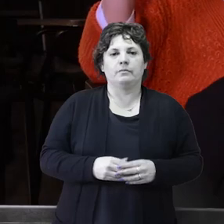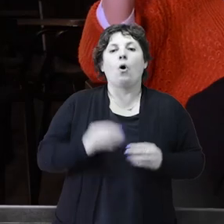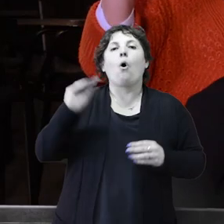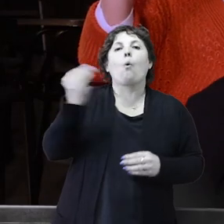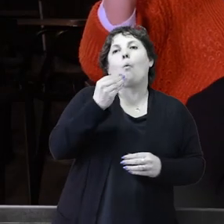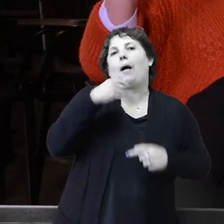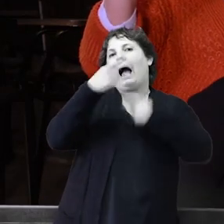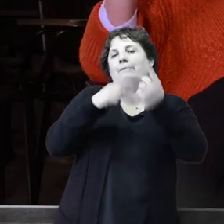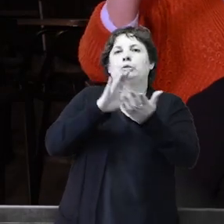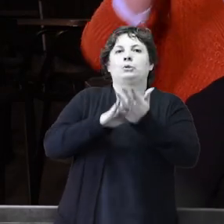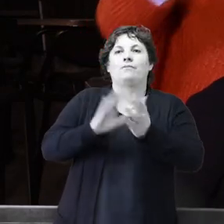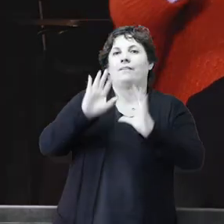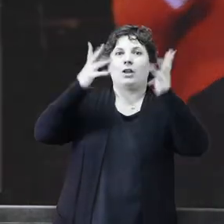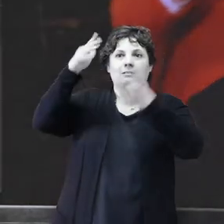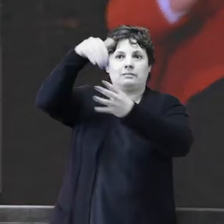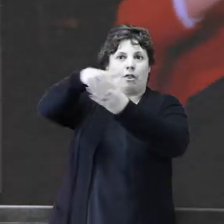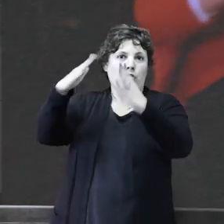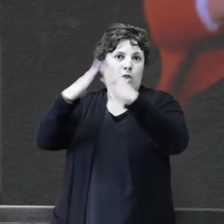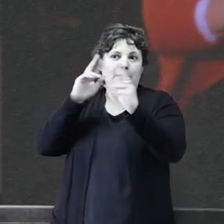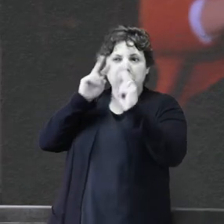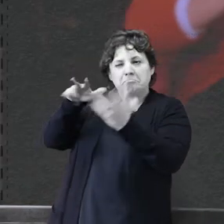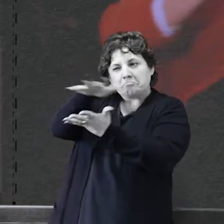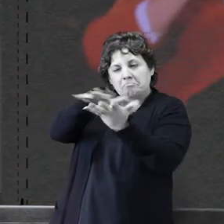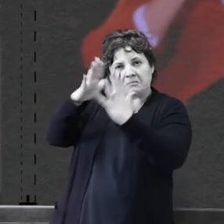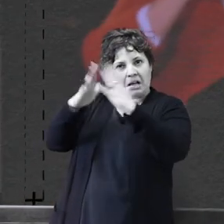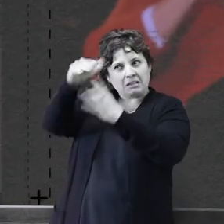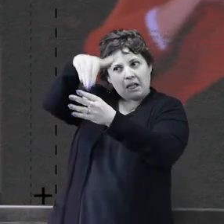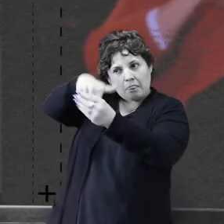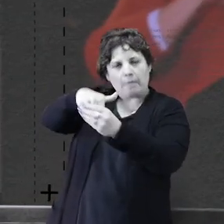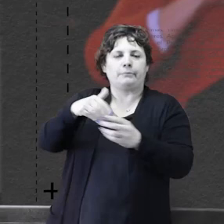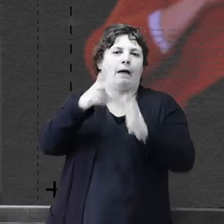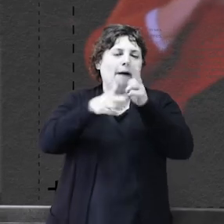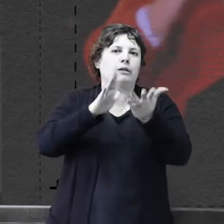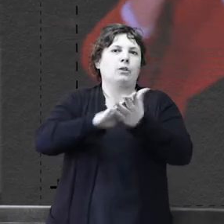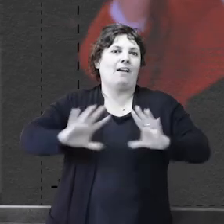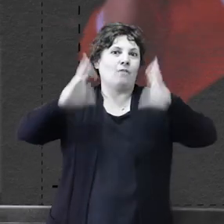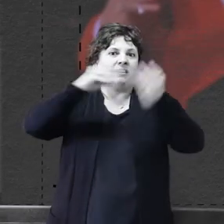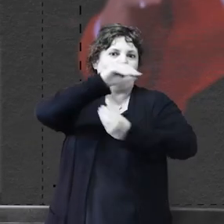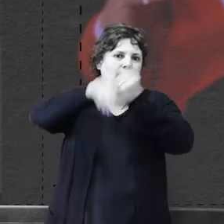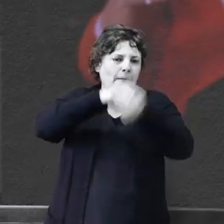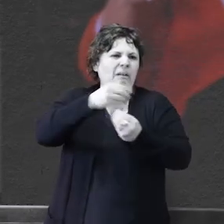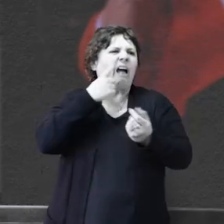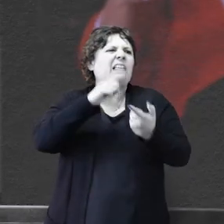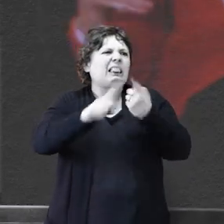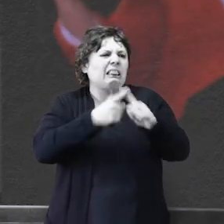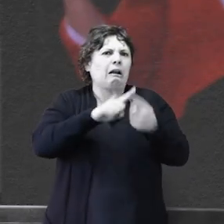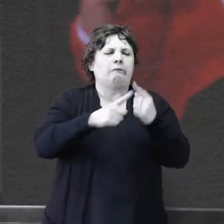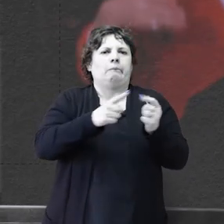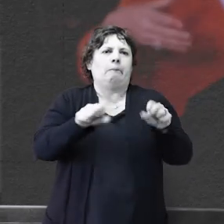Cuando uno habla de violencia doméstica, mira el ámbito, lo doméstico. Cuando uno habla de violencia familiar, mira las relaciones de